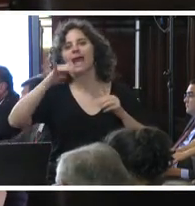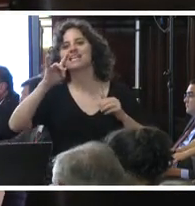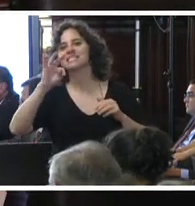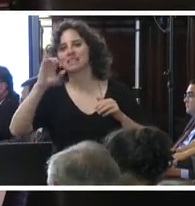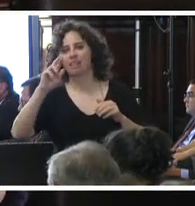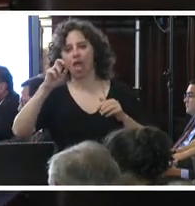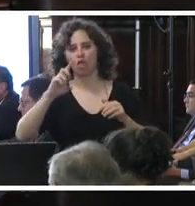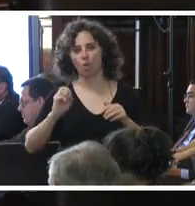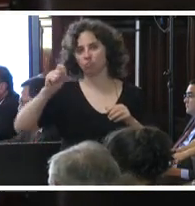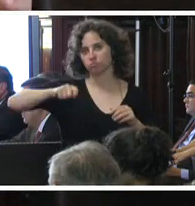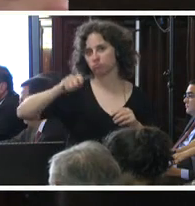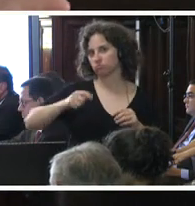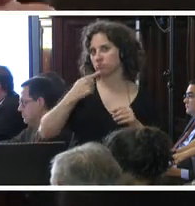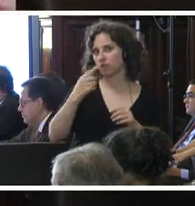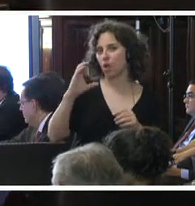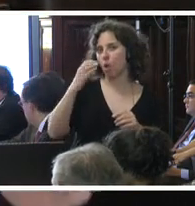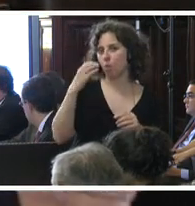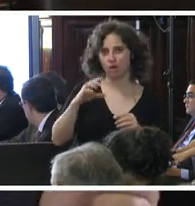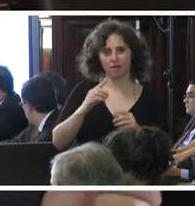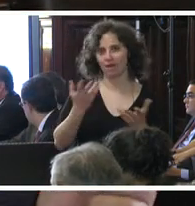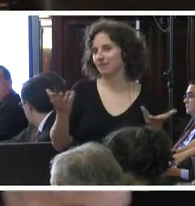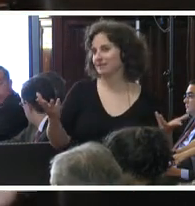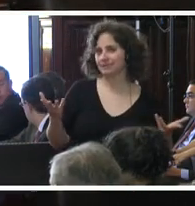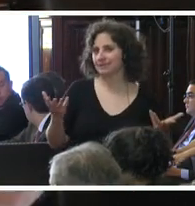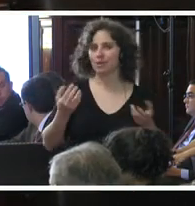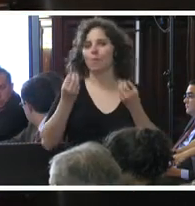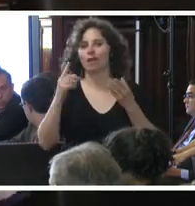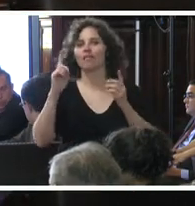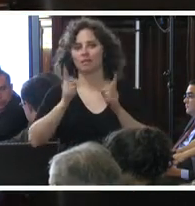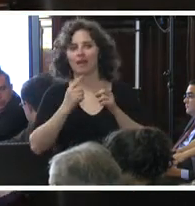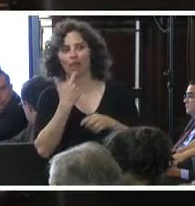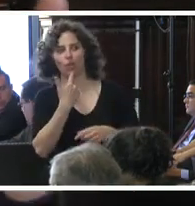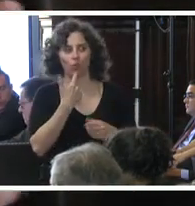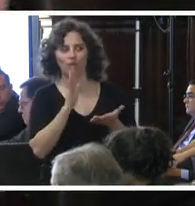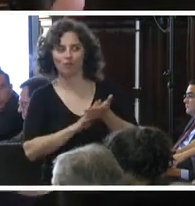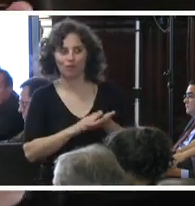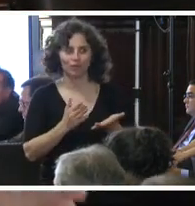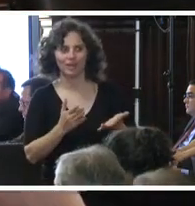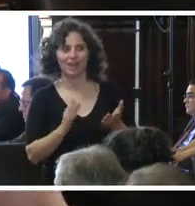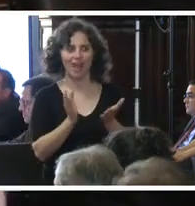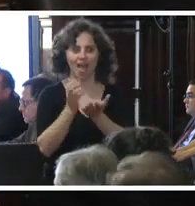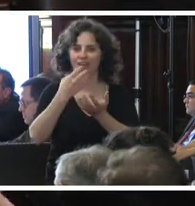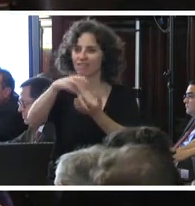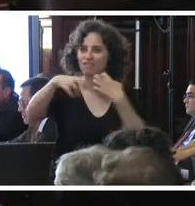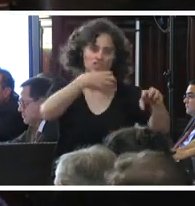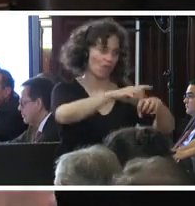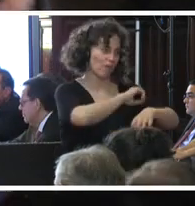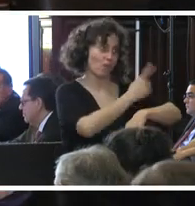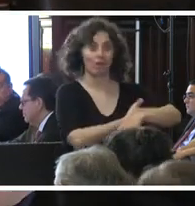explicación, el magistrado de Coahuila, porque también genera dudas con respecto a la división de poderes, ¿no?